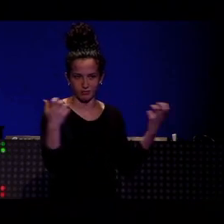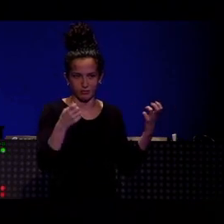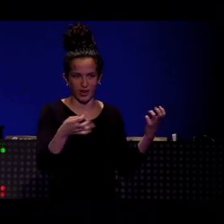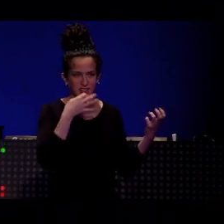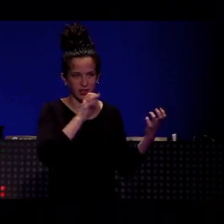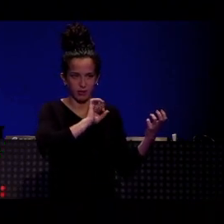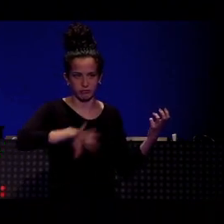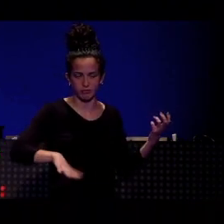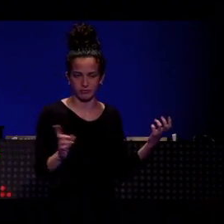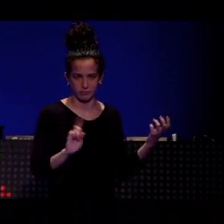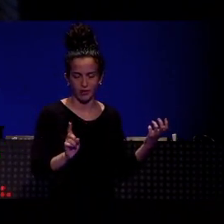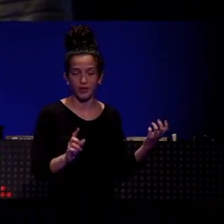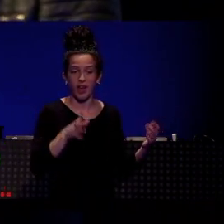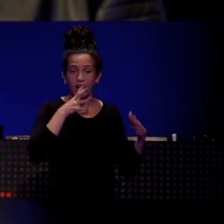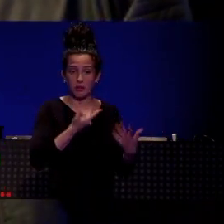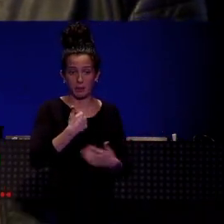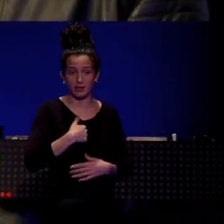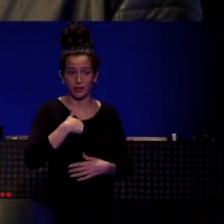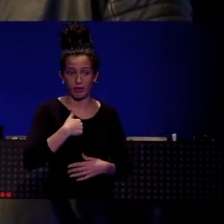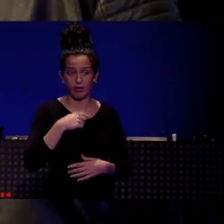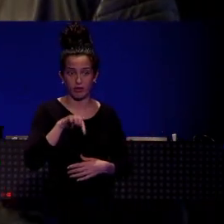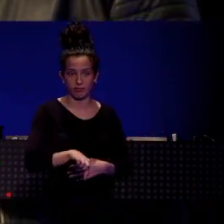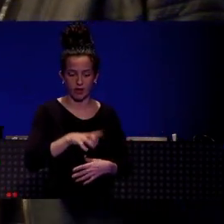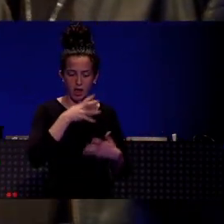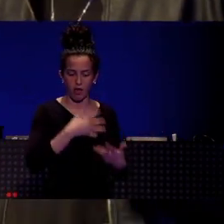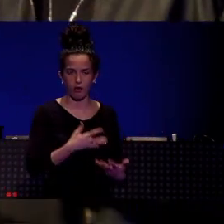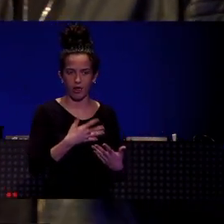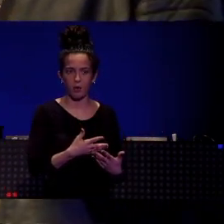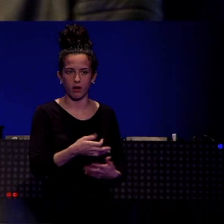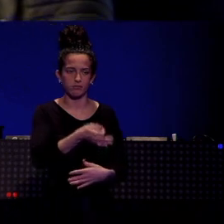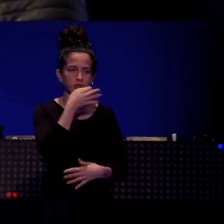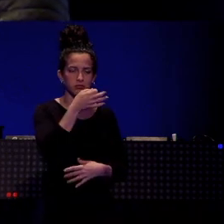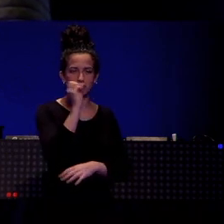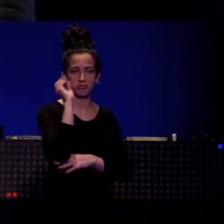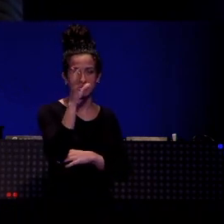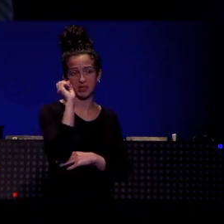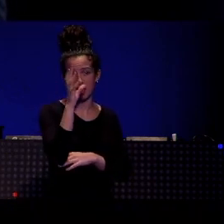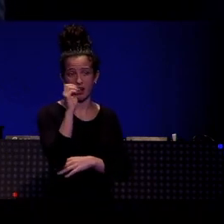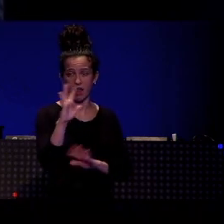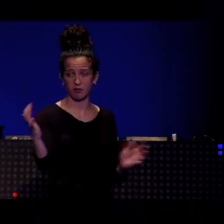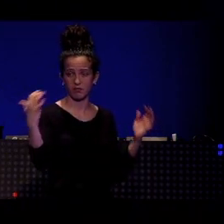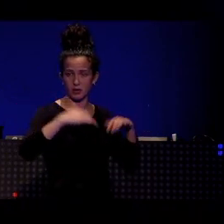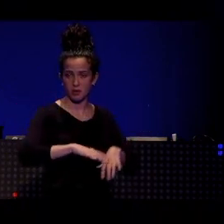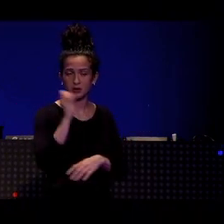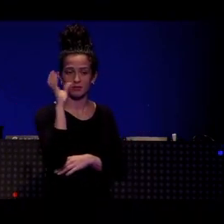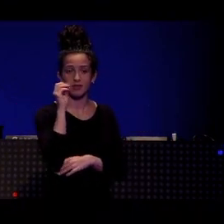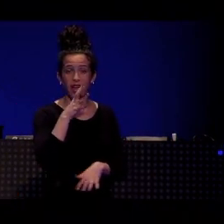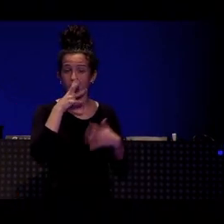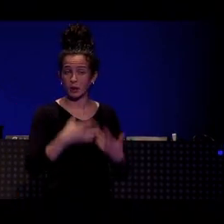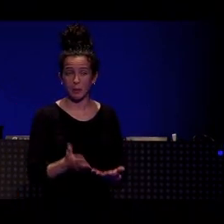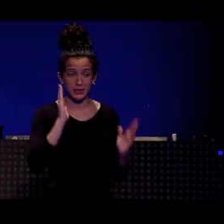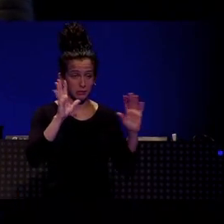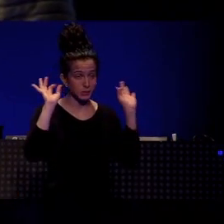actualmente mientras yo estoy aquí dando esta conferencia charla la encuentro actualmente en este